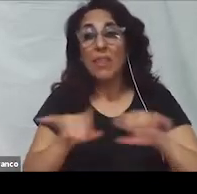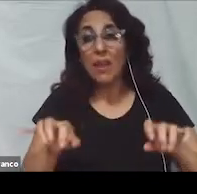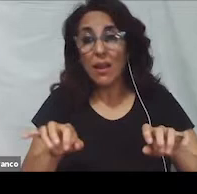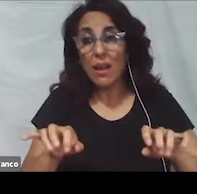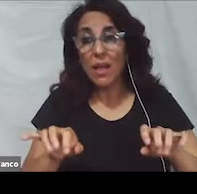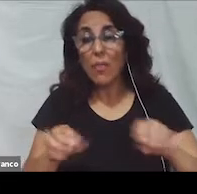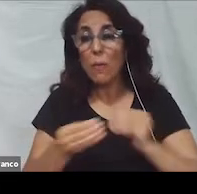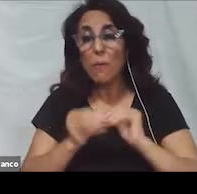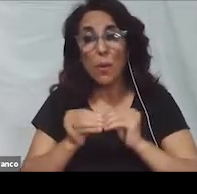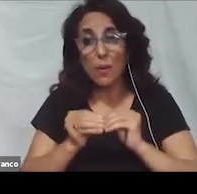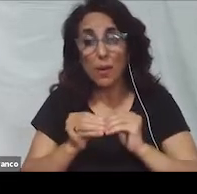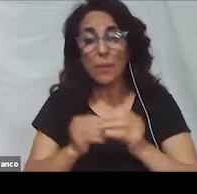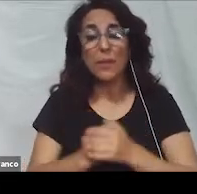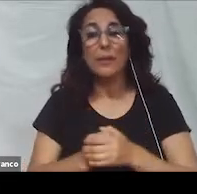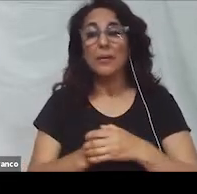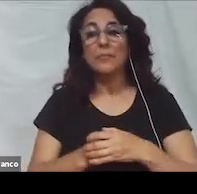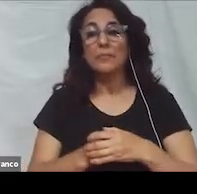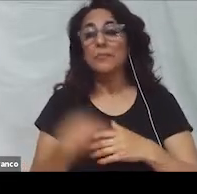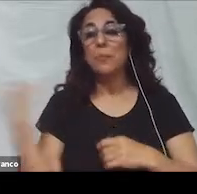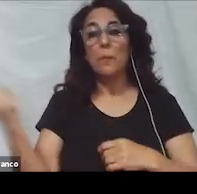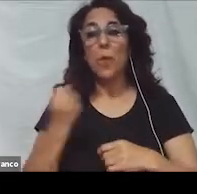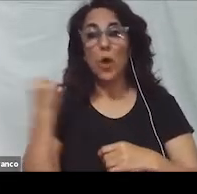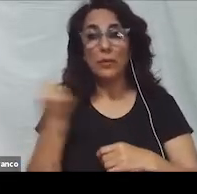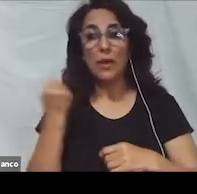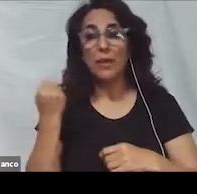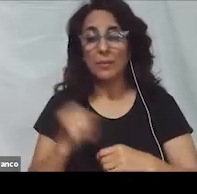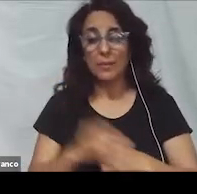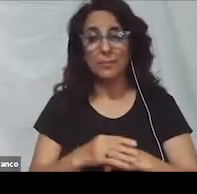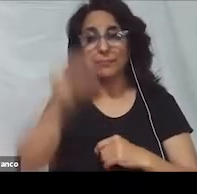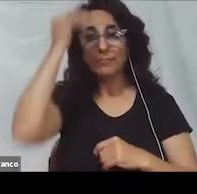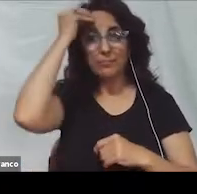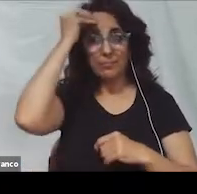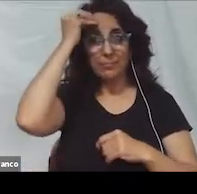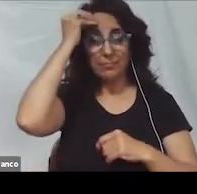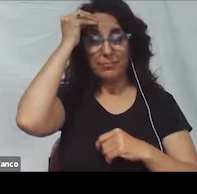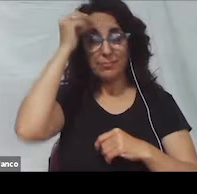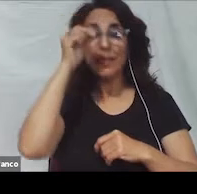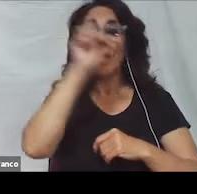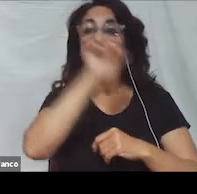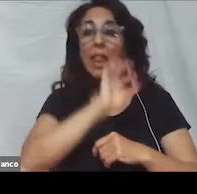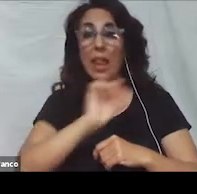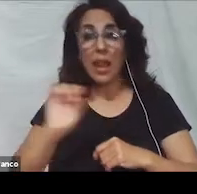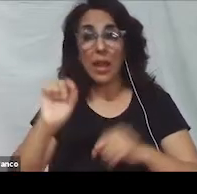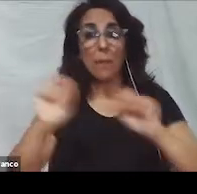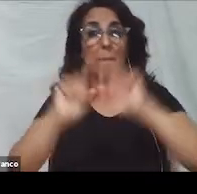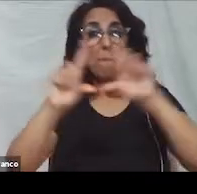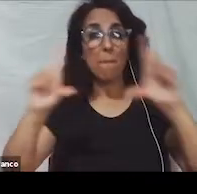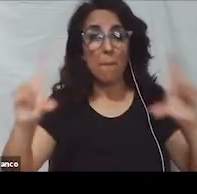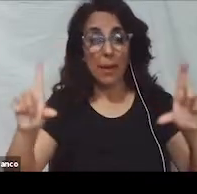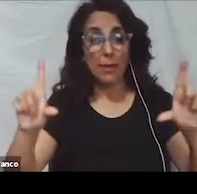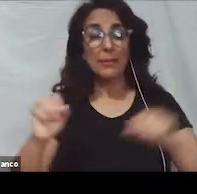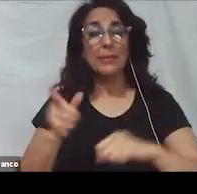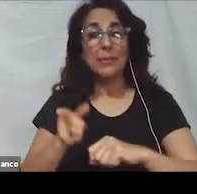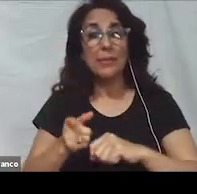¿bien? Entonces, es importante tener esto presente, ¿sí? Que los lectores de pantalla navegan nuestros